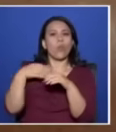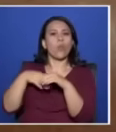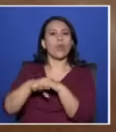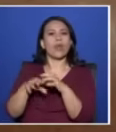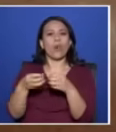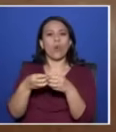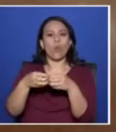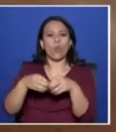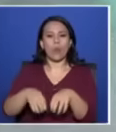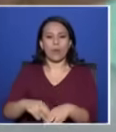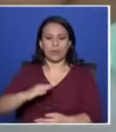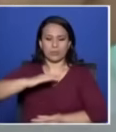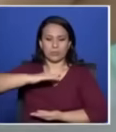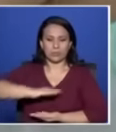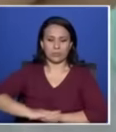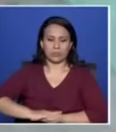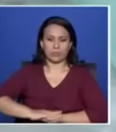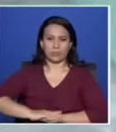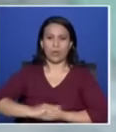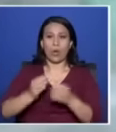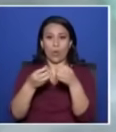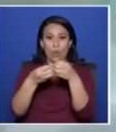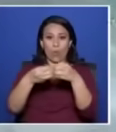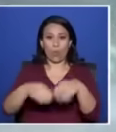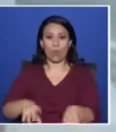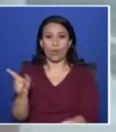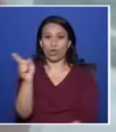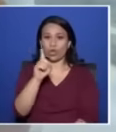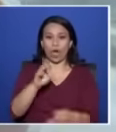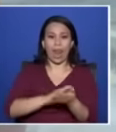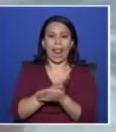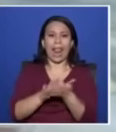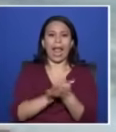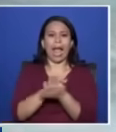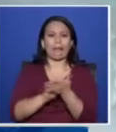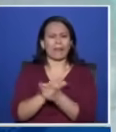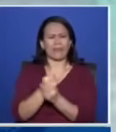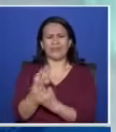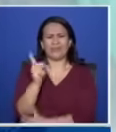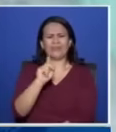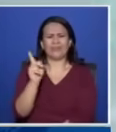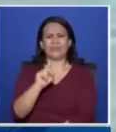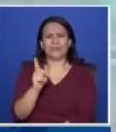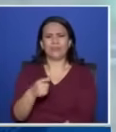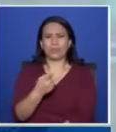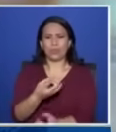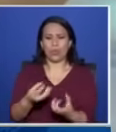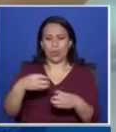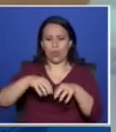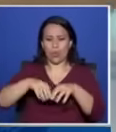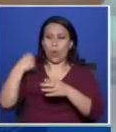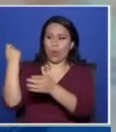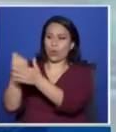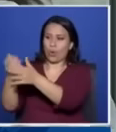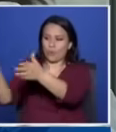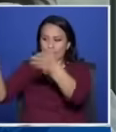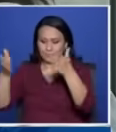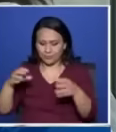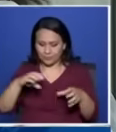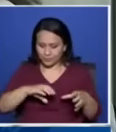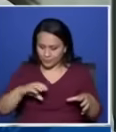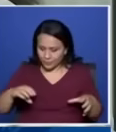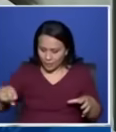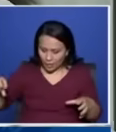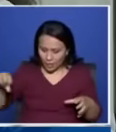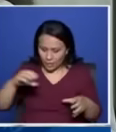huevos en recipientes herméticos. Ahora, ojo, los huevos no se lavan, sino que usted los compra, guarda